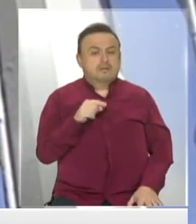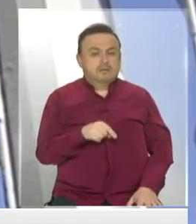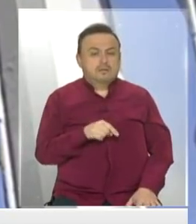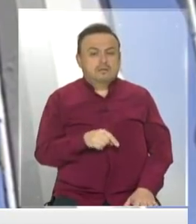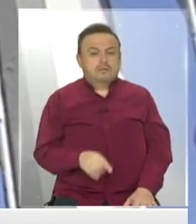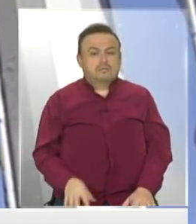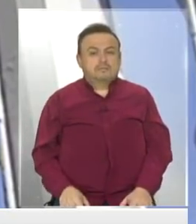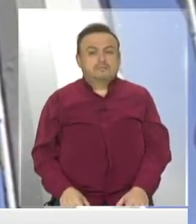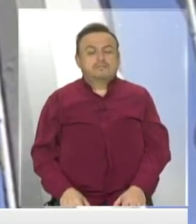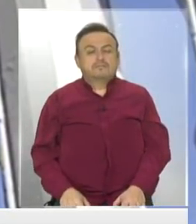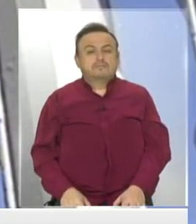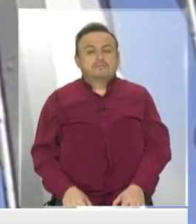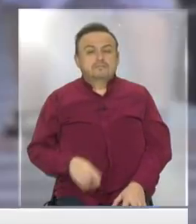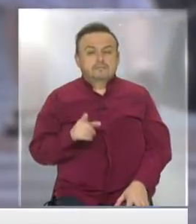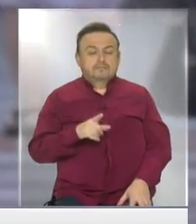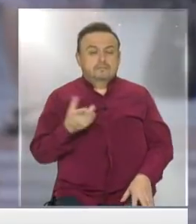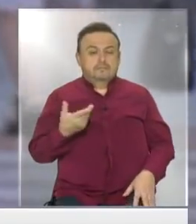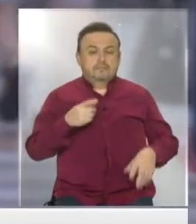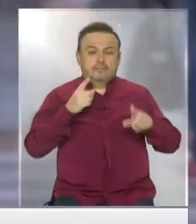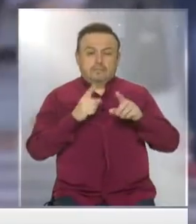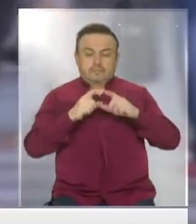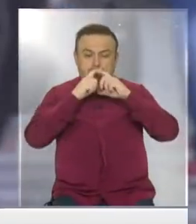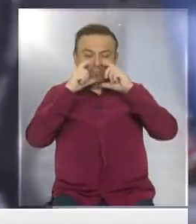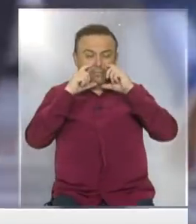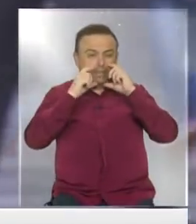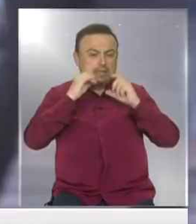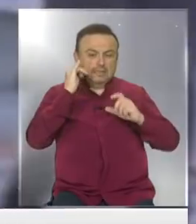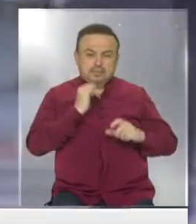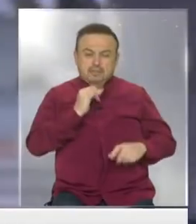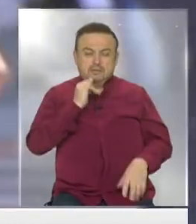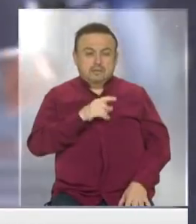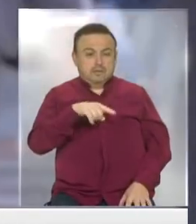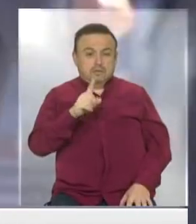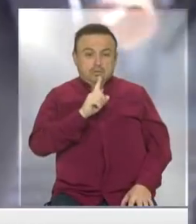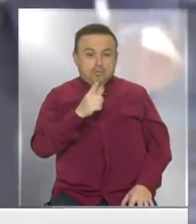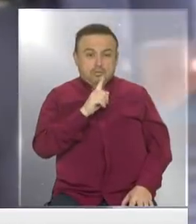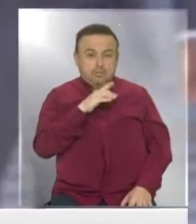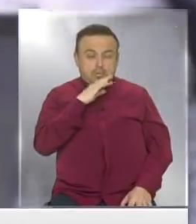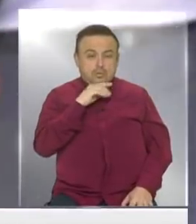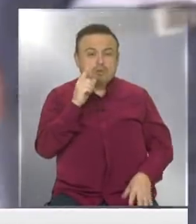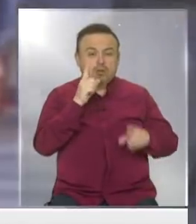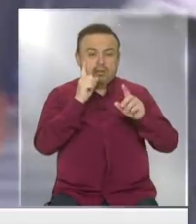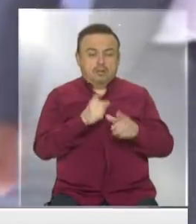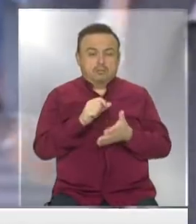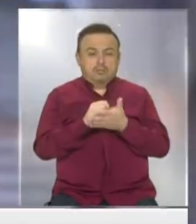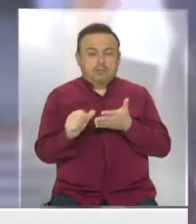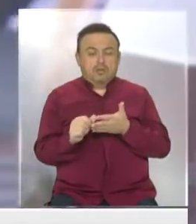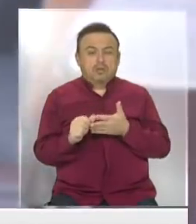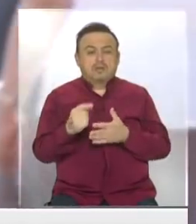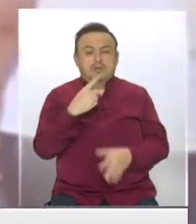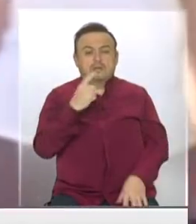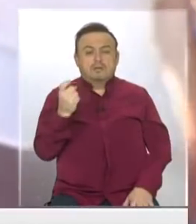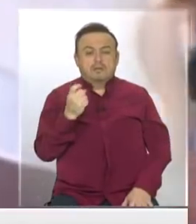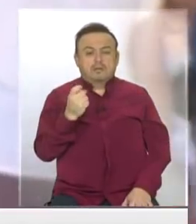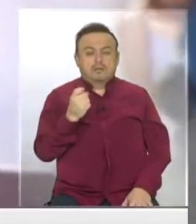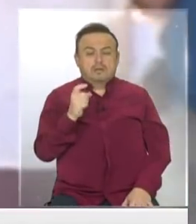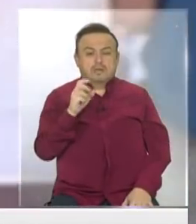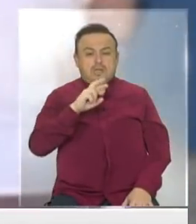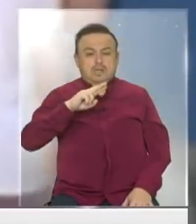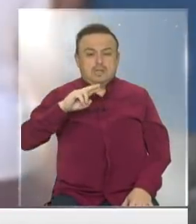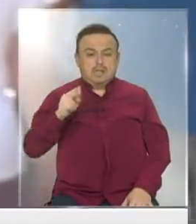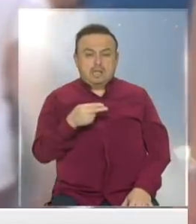esta prenda protectora debe portarse siempre. Quienes no la usen tienen que pagar una multa de 100